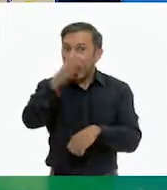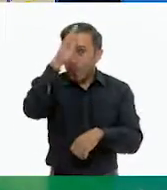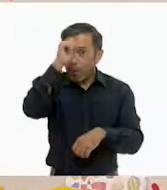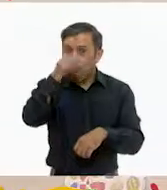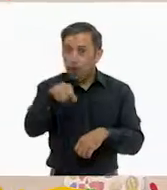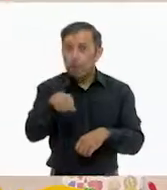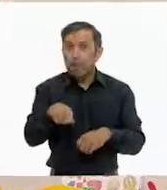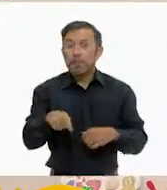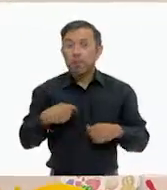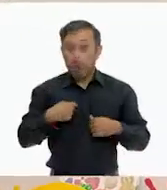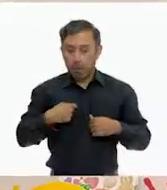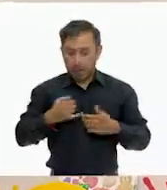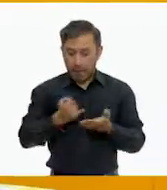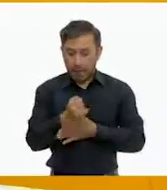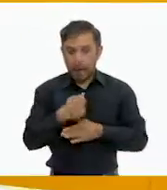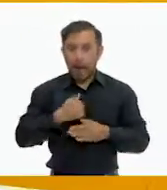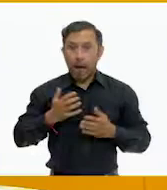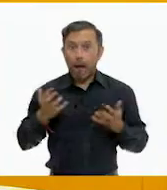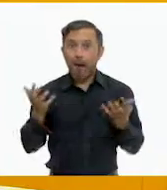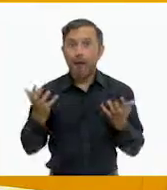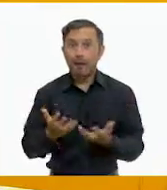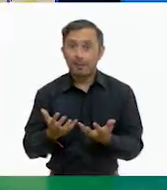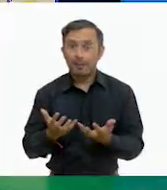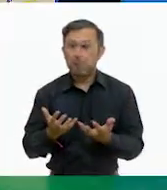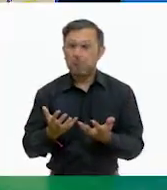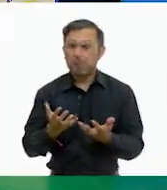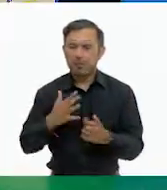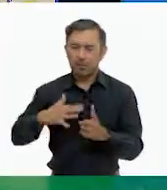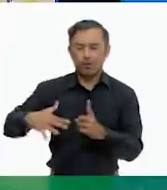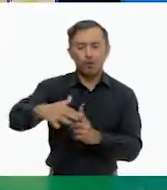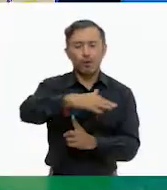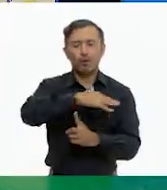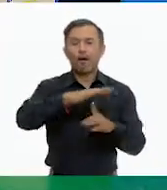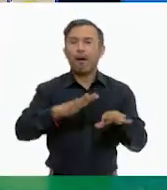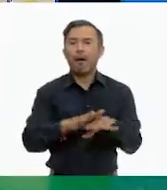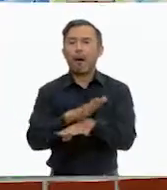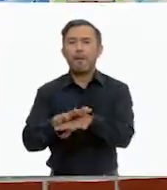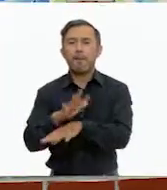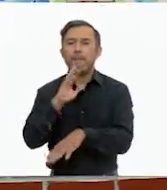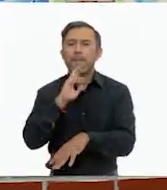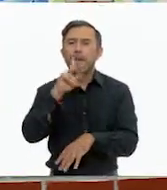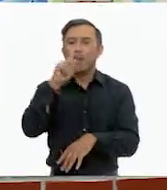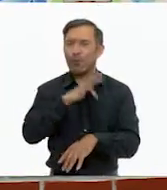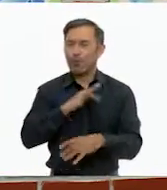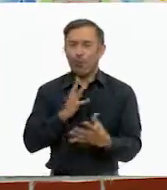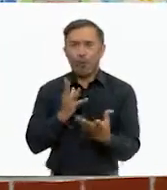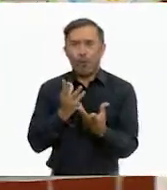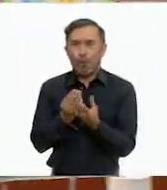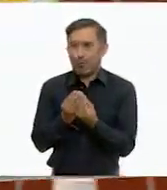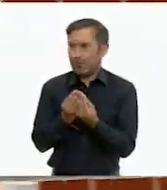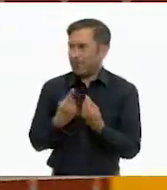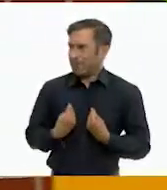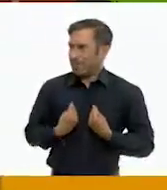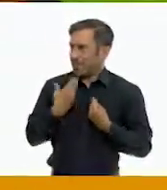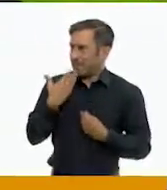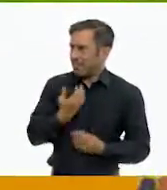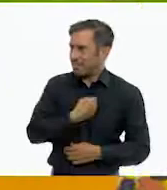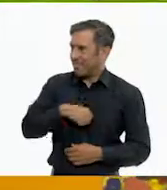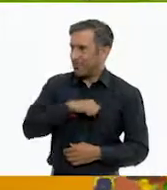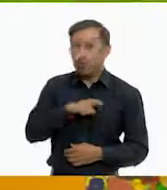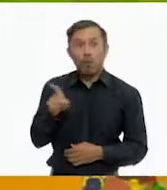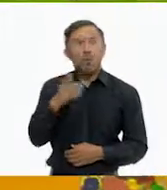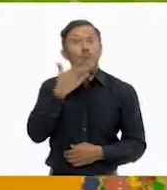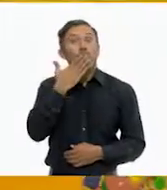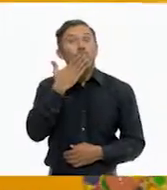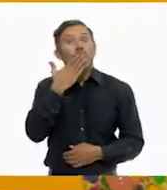cambia la situación. Juntas y juntos por una vida saludable. Muy bien, me ha parecido todo